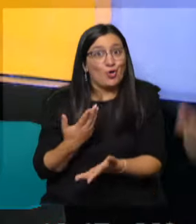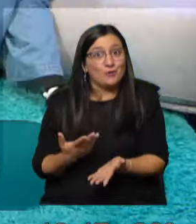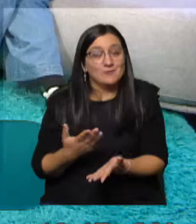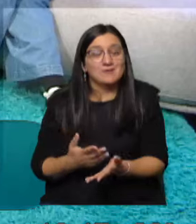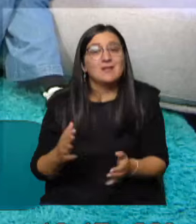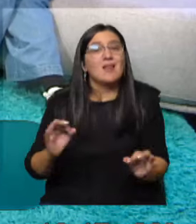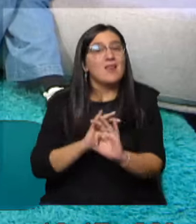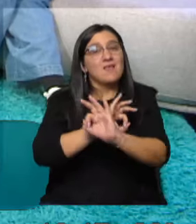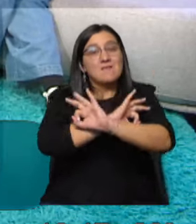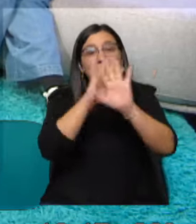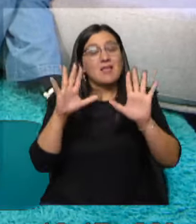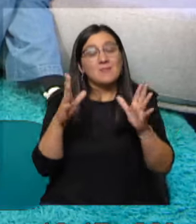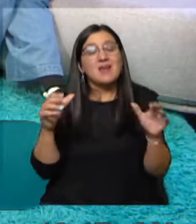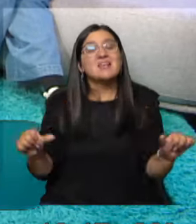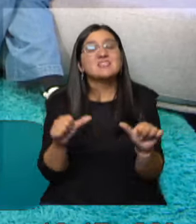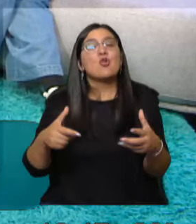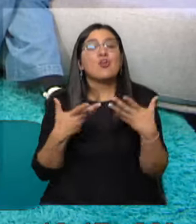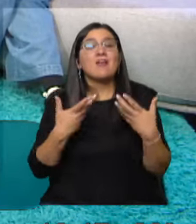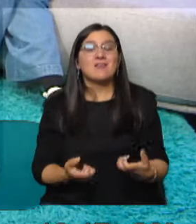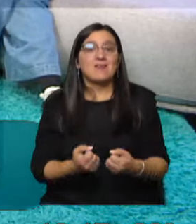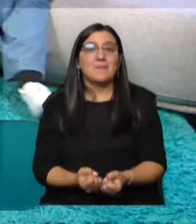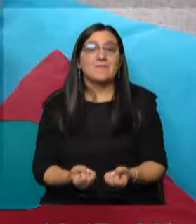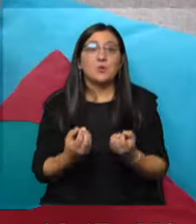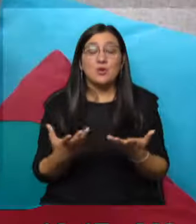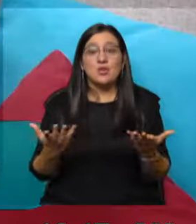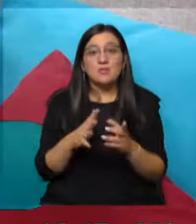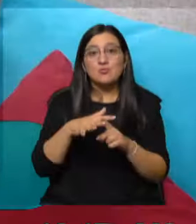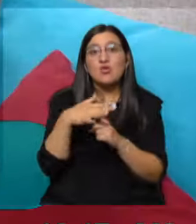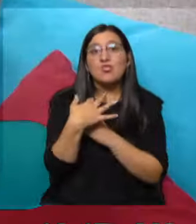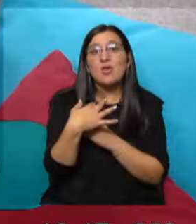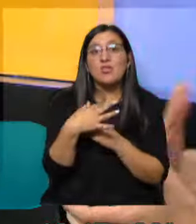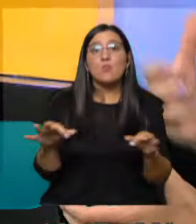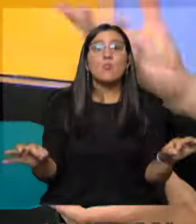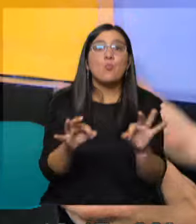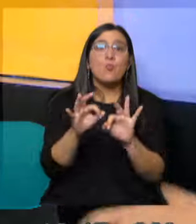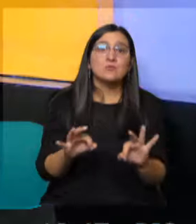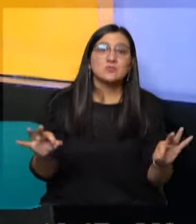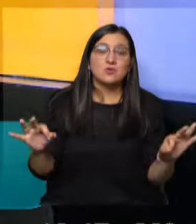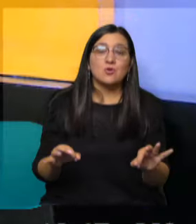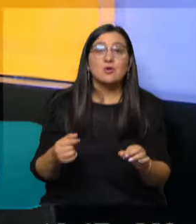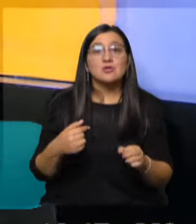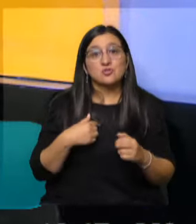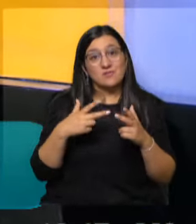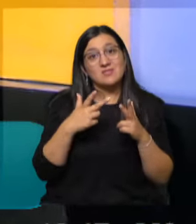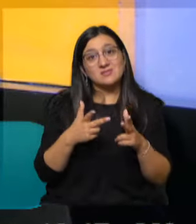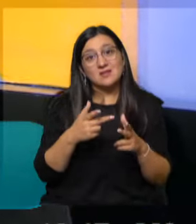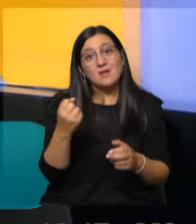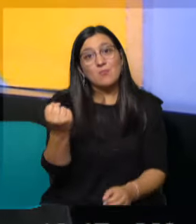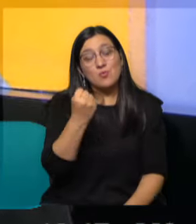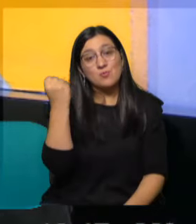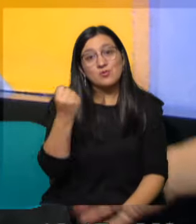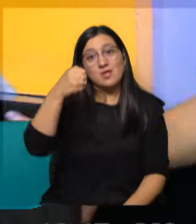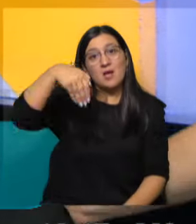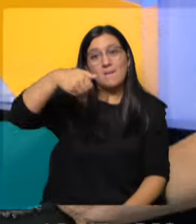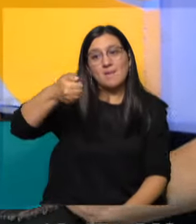Totalmente libertad para hacer lo que vos quieras. Pero. Pero está, me estoy rodeando de músicos. Bueno, era lo que te iba a decir, porque es muy importante. Manuel